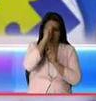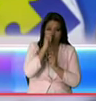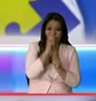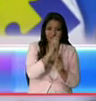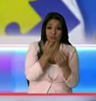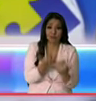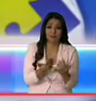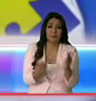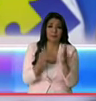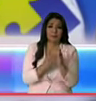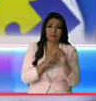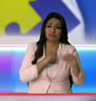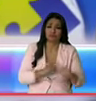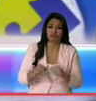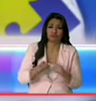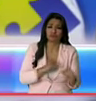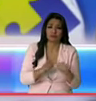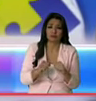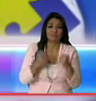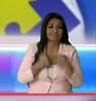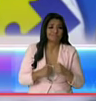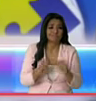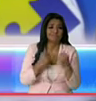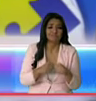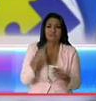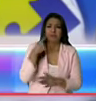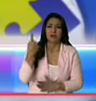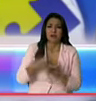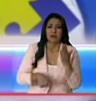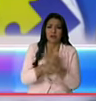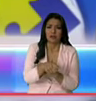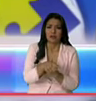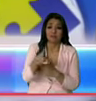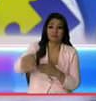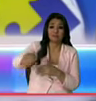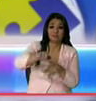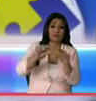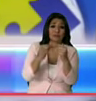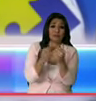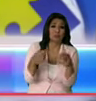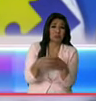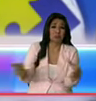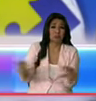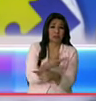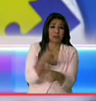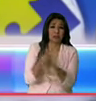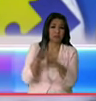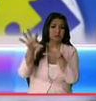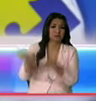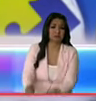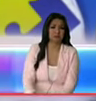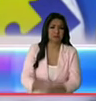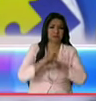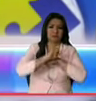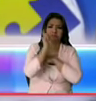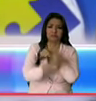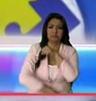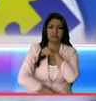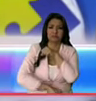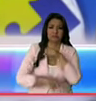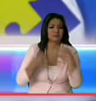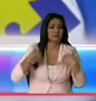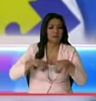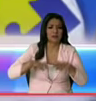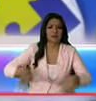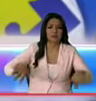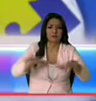redoblaremos las acciones para desmantelar y neutralizar judicialmente las bandas criminales que